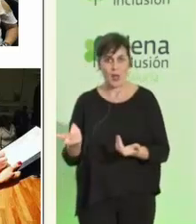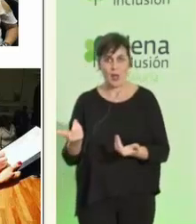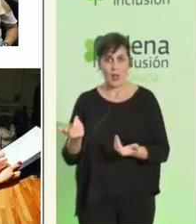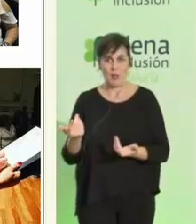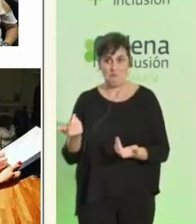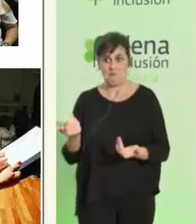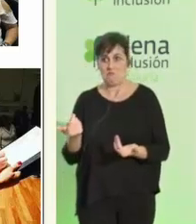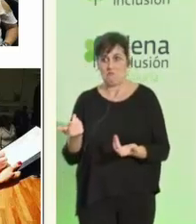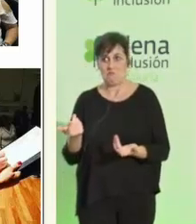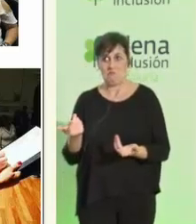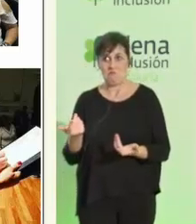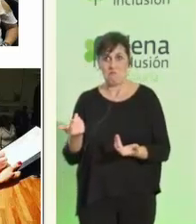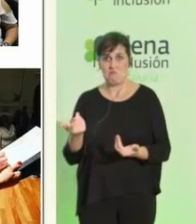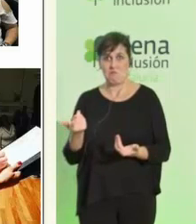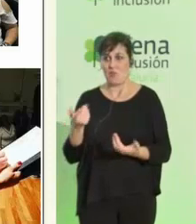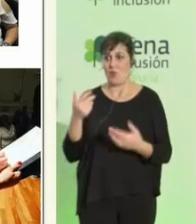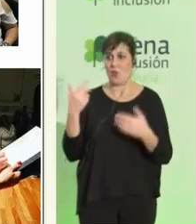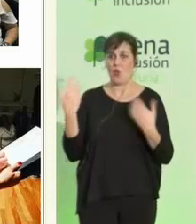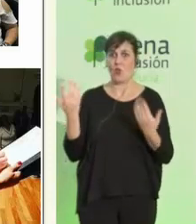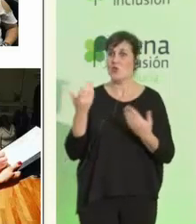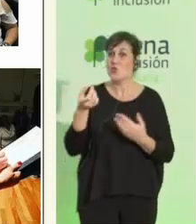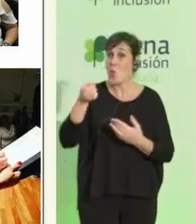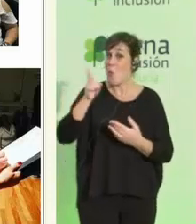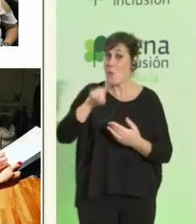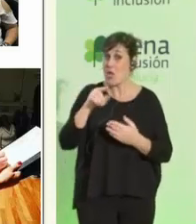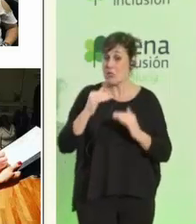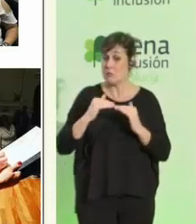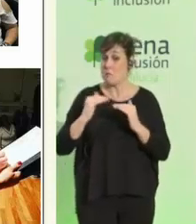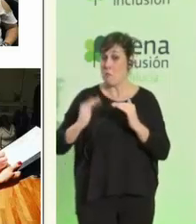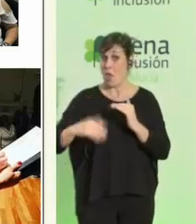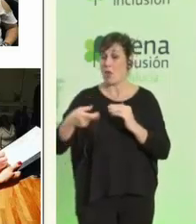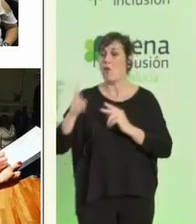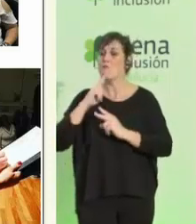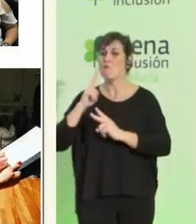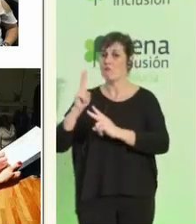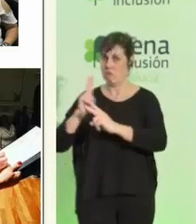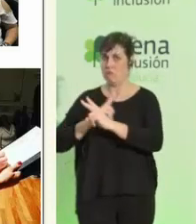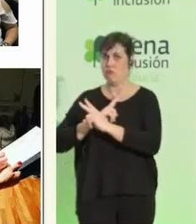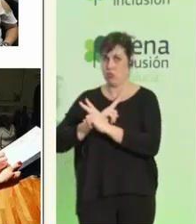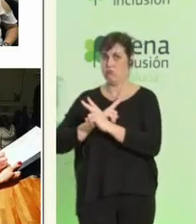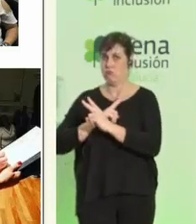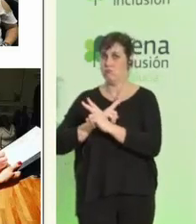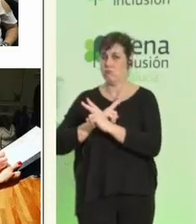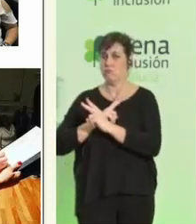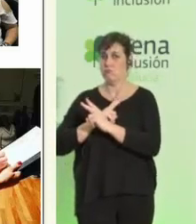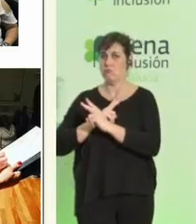entonces, en menos de un mes tuve una respuesta,